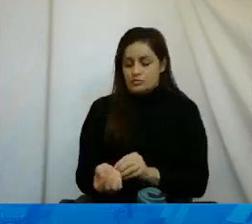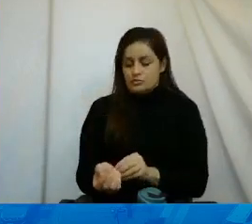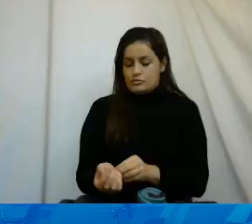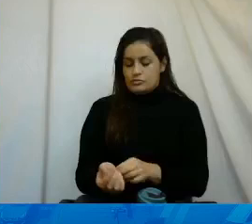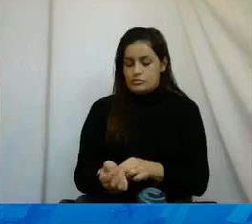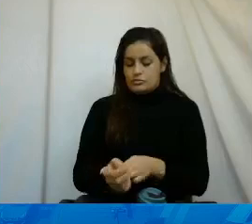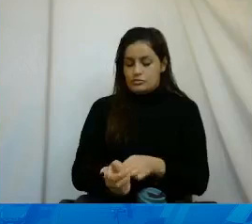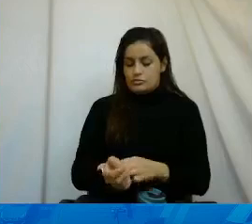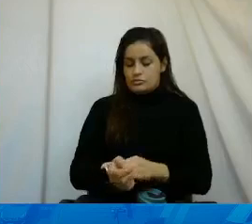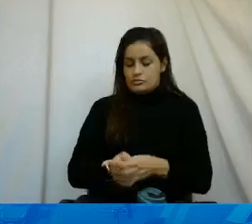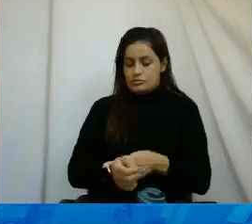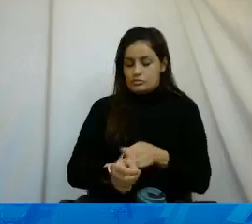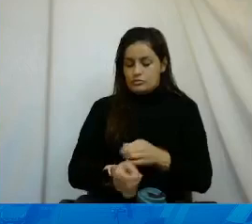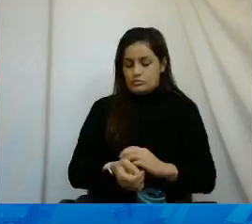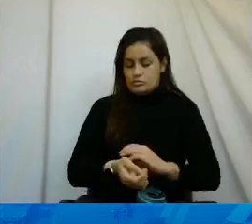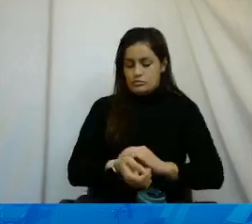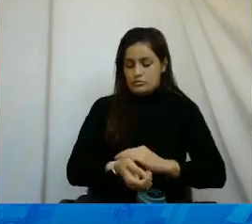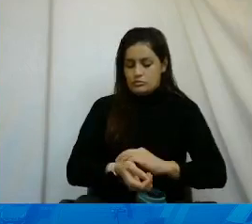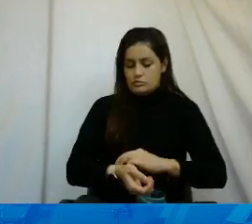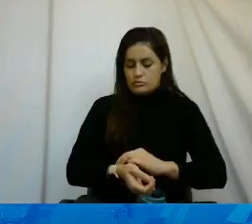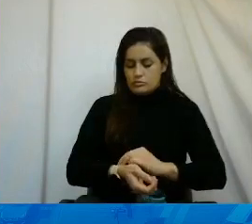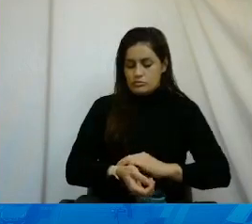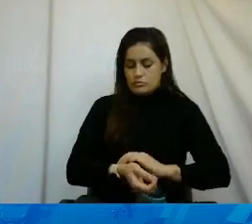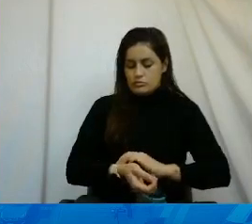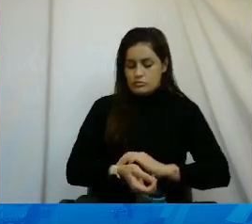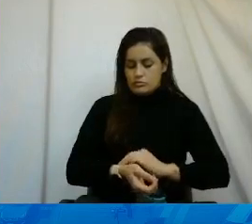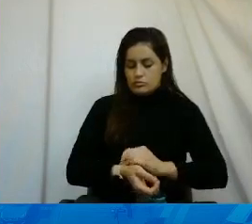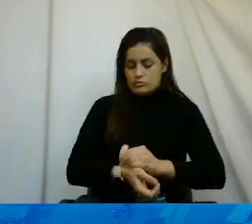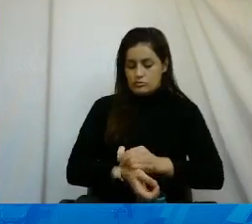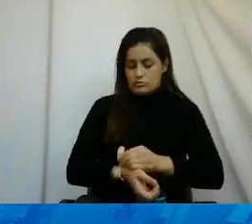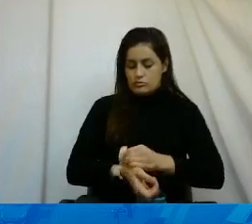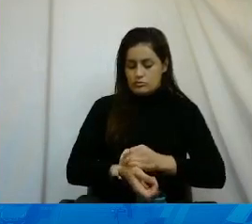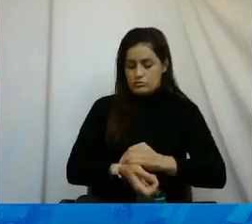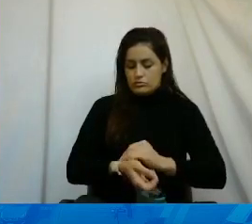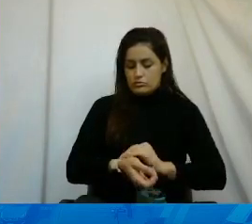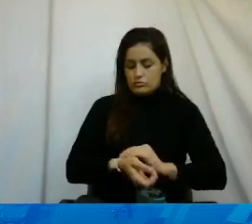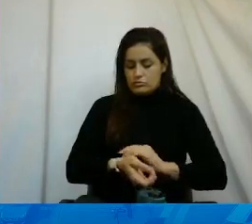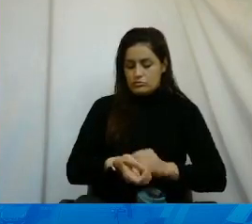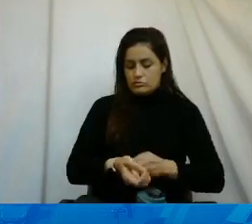hay alguna observación. Pasamos a la correspondencia.